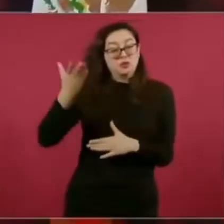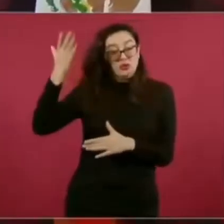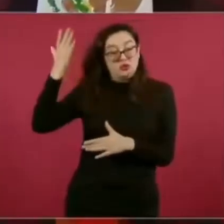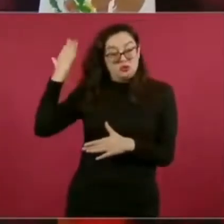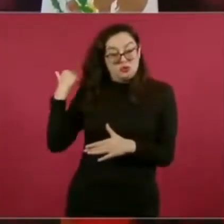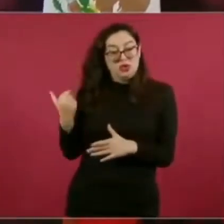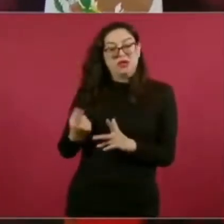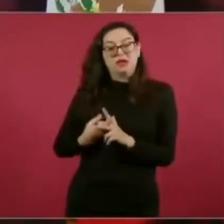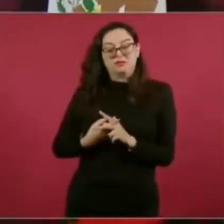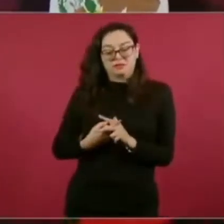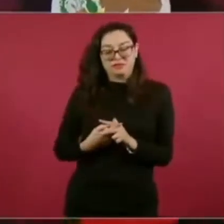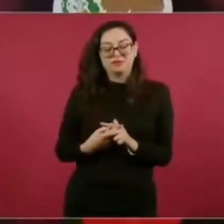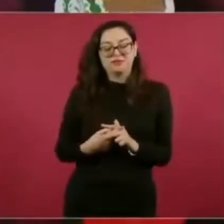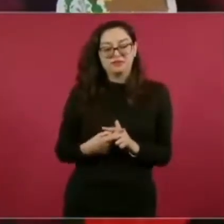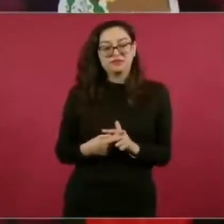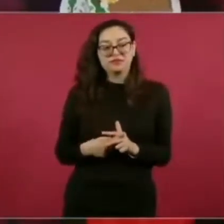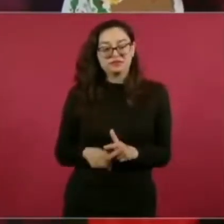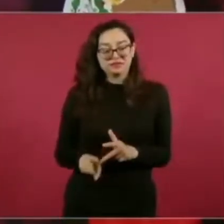Le llamaban